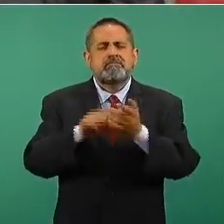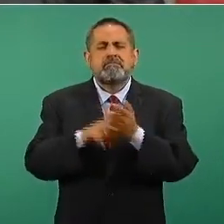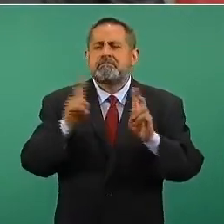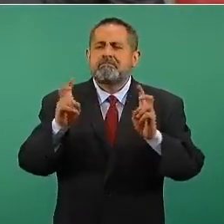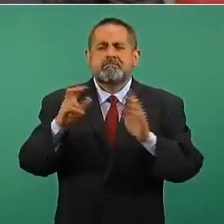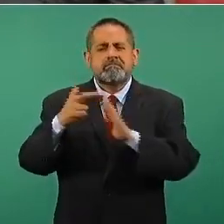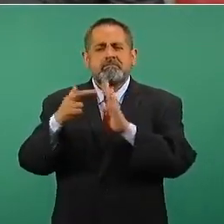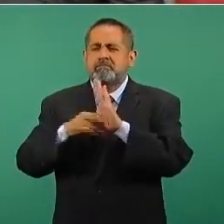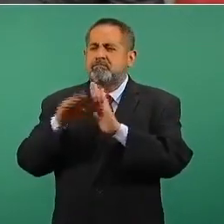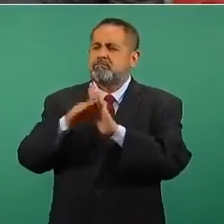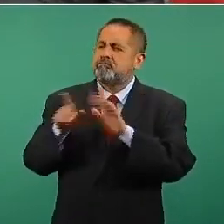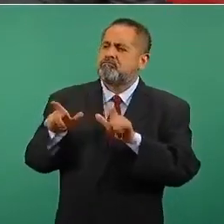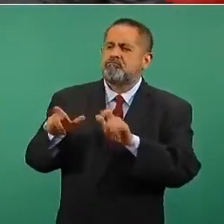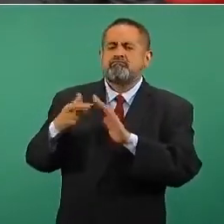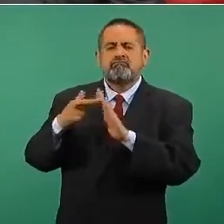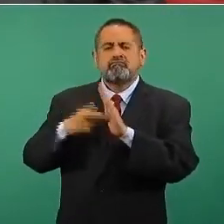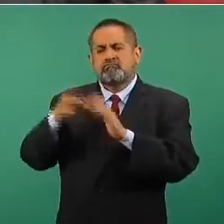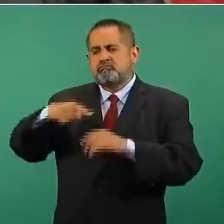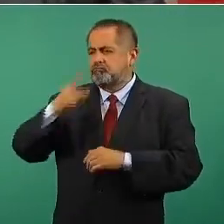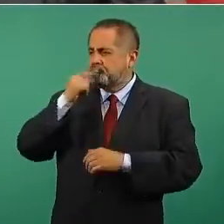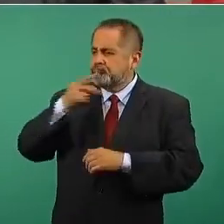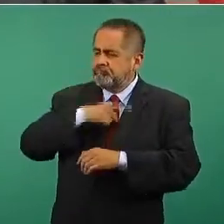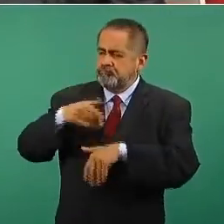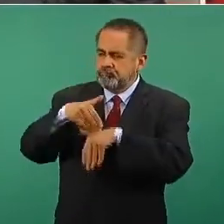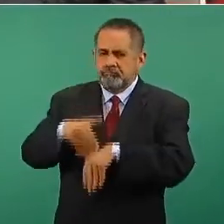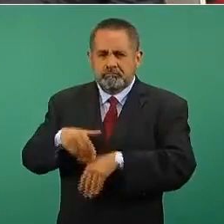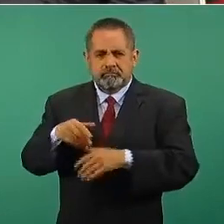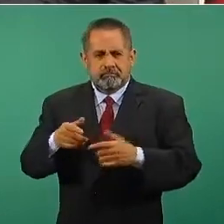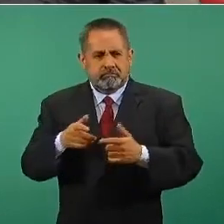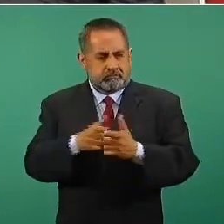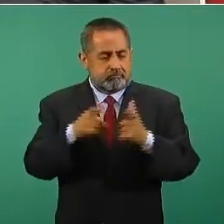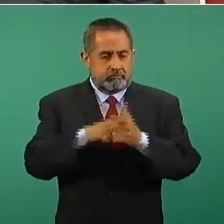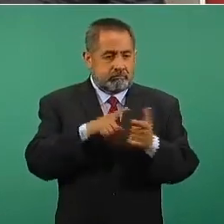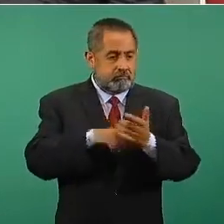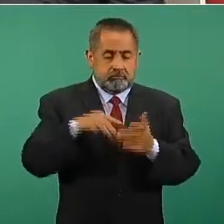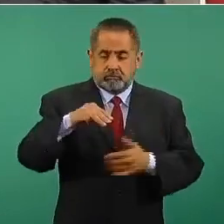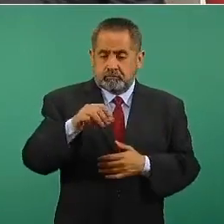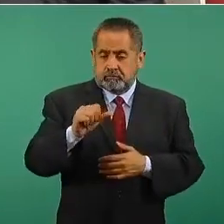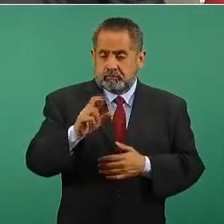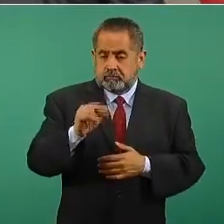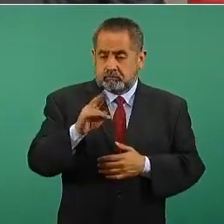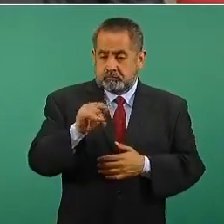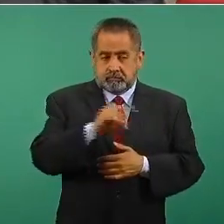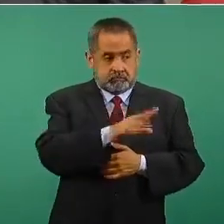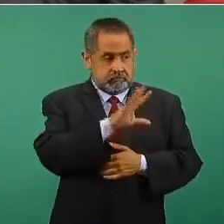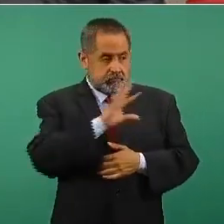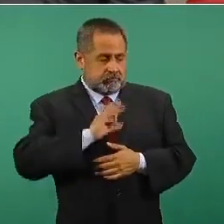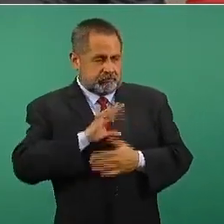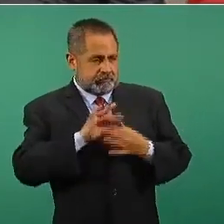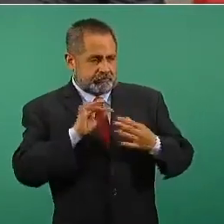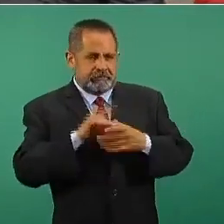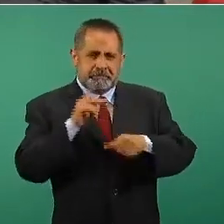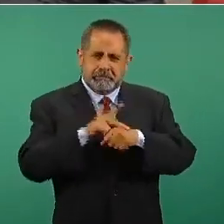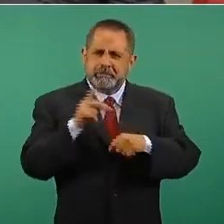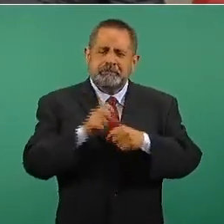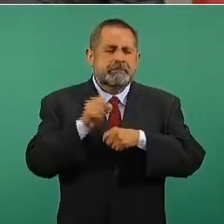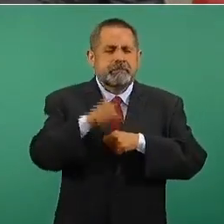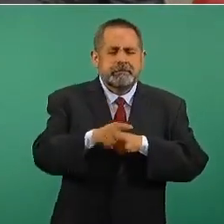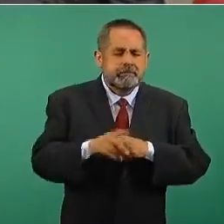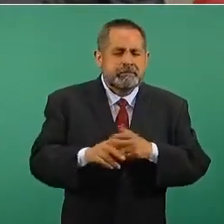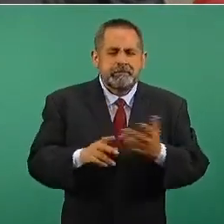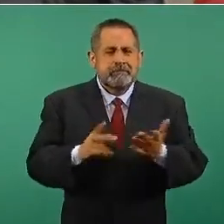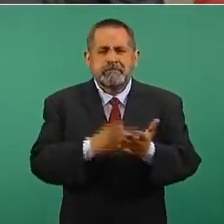tema de protocolos, estas personas marabuntas, ellos son los que nos mencionaban todo lo que llegaron a ver, lo de las piedras, Sí, lo de las bombas, pero ellos